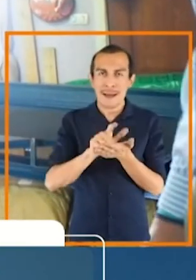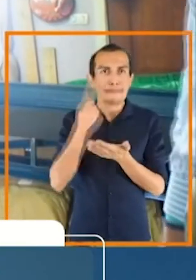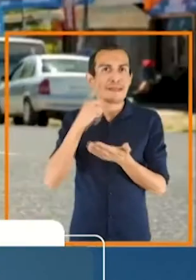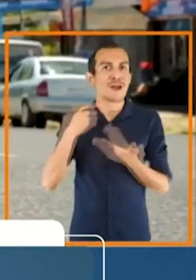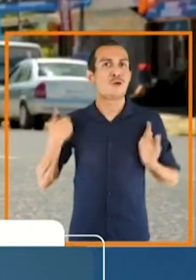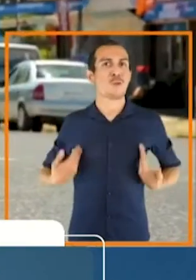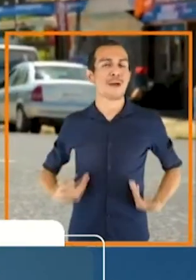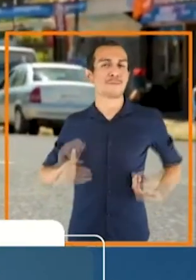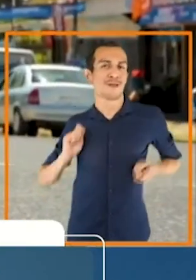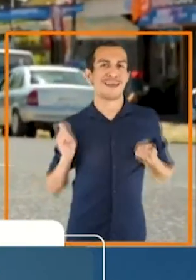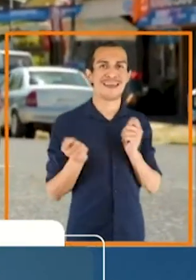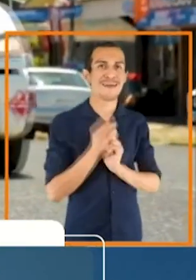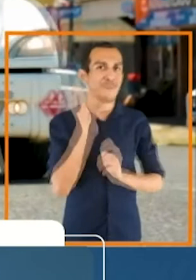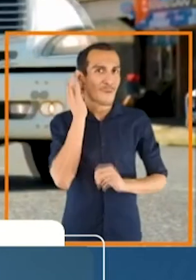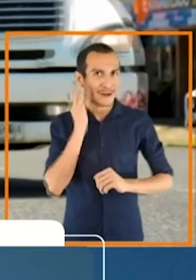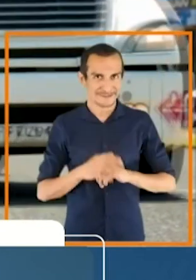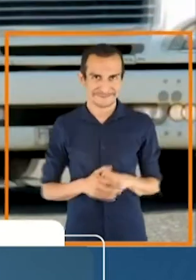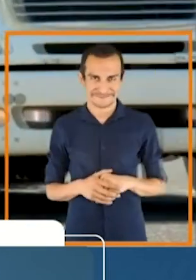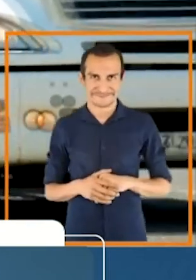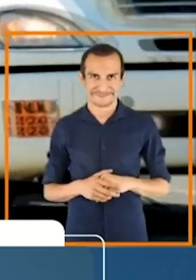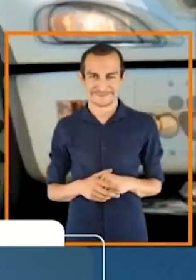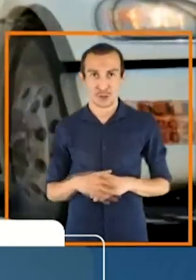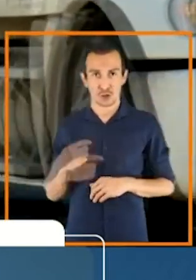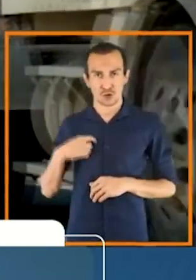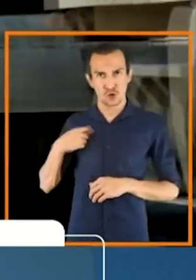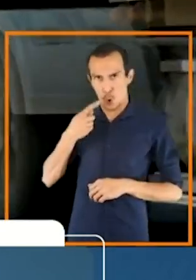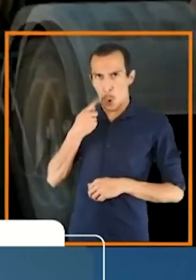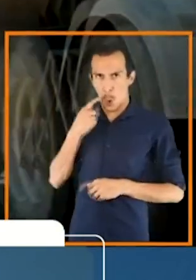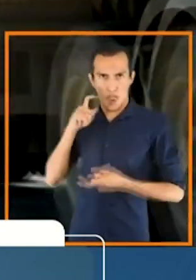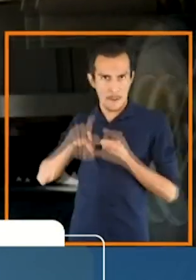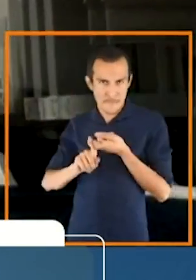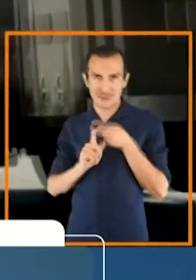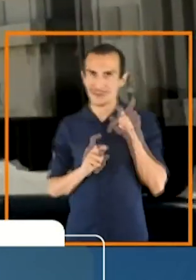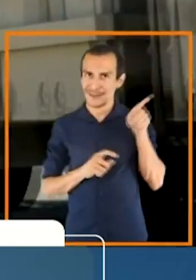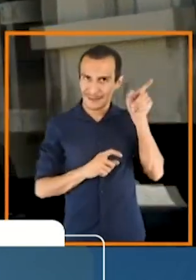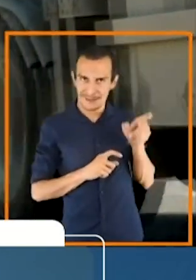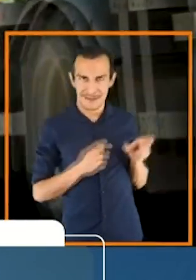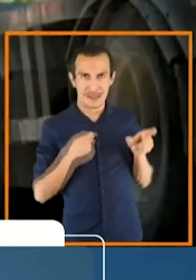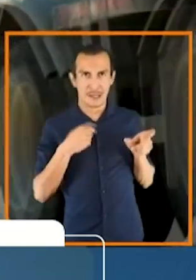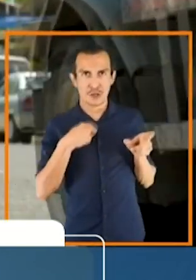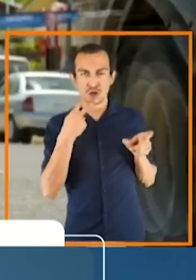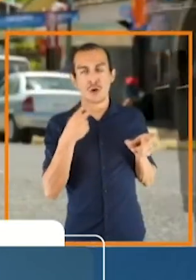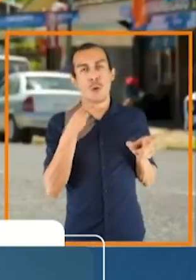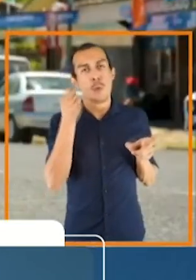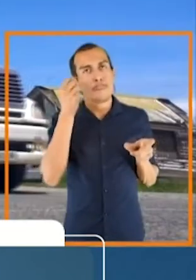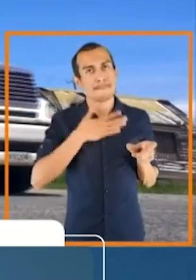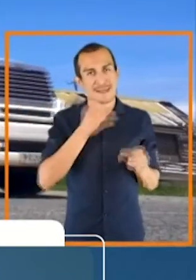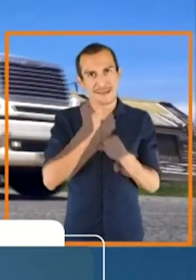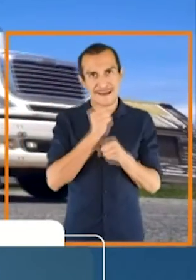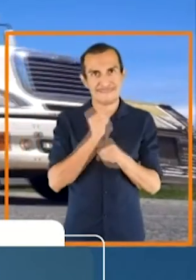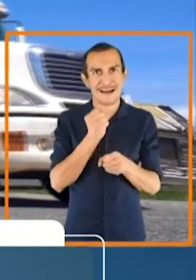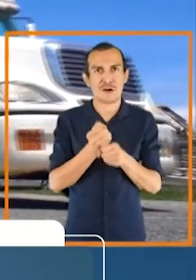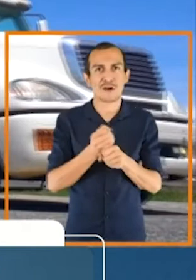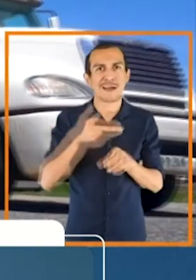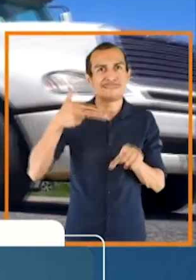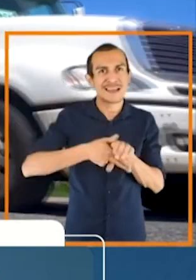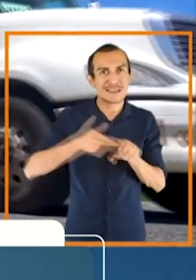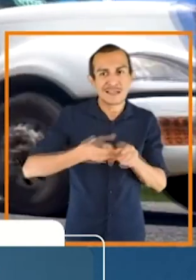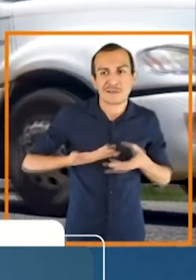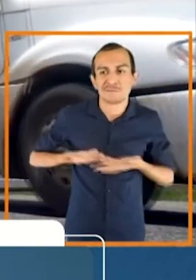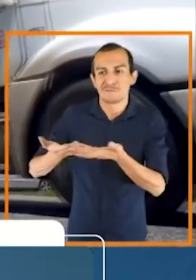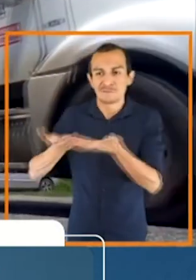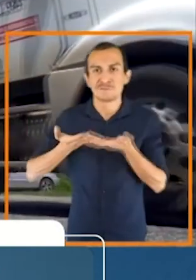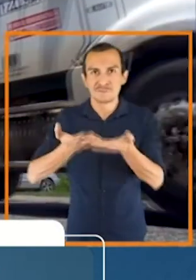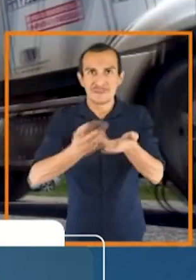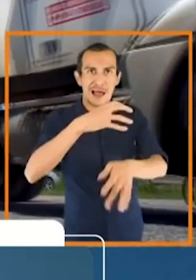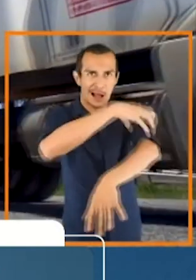Pero ya el 3 de noviembre ya empieza ya el tema de la bienvenida